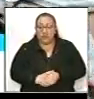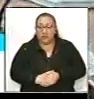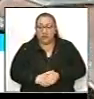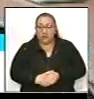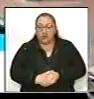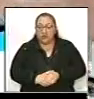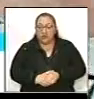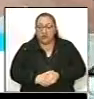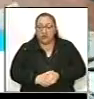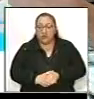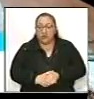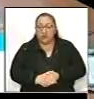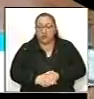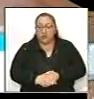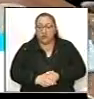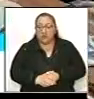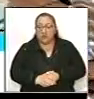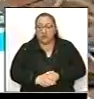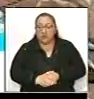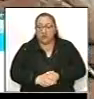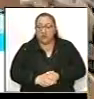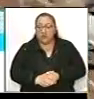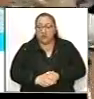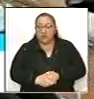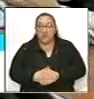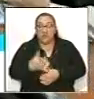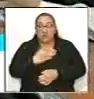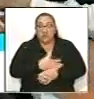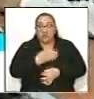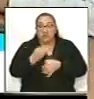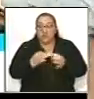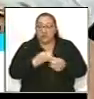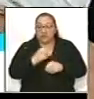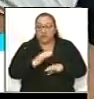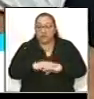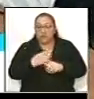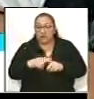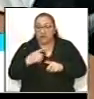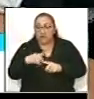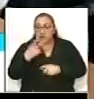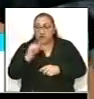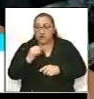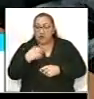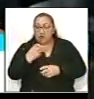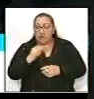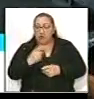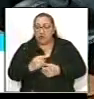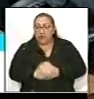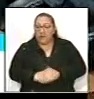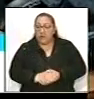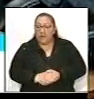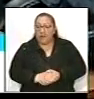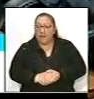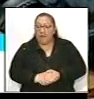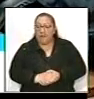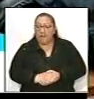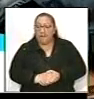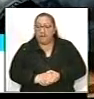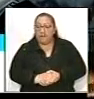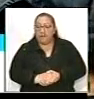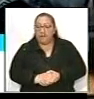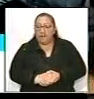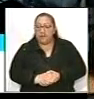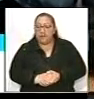este momento, antes de exponer algunas ideas, yo quisiera primero dar un marco de lo que es el